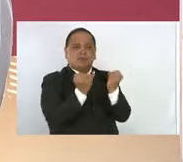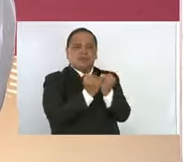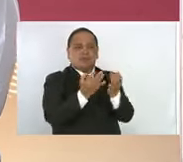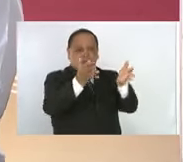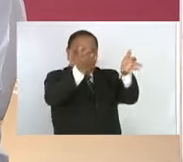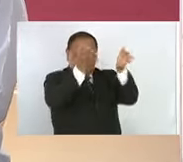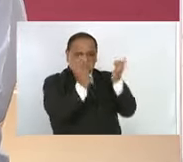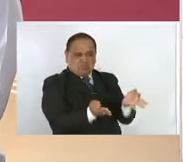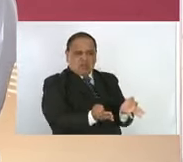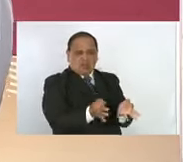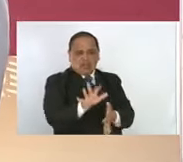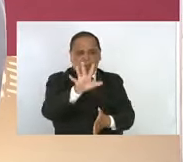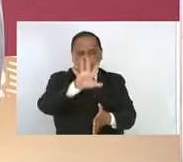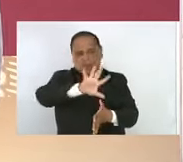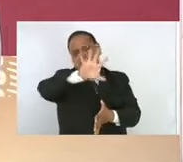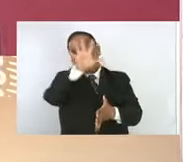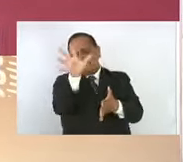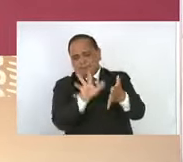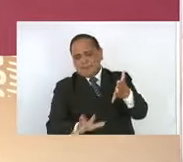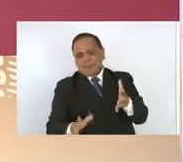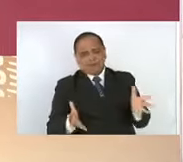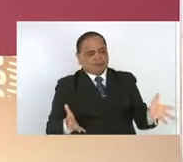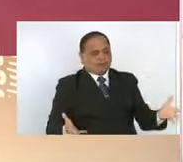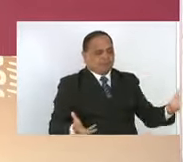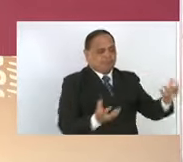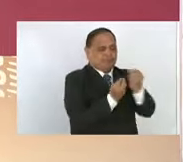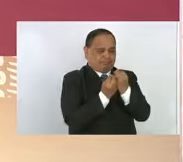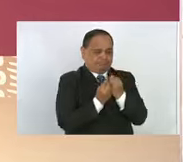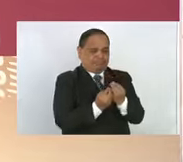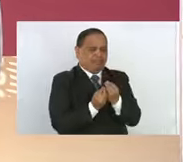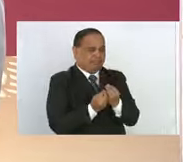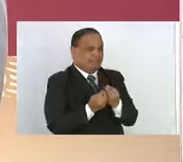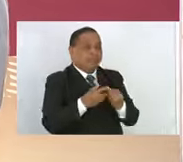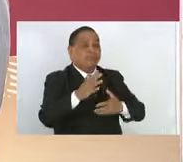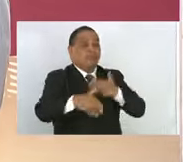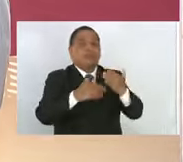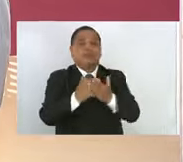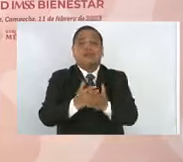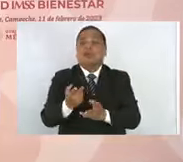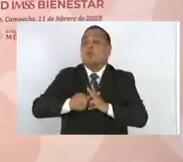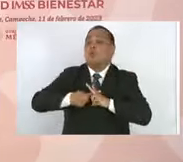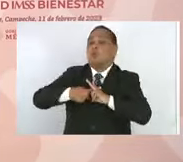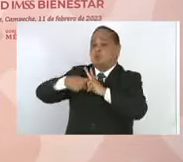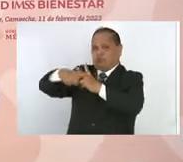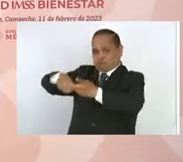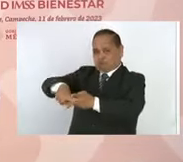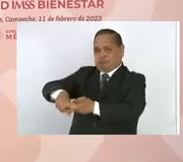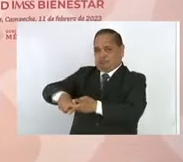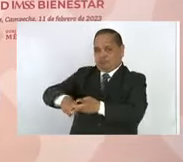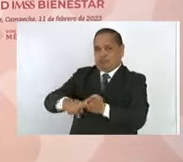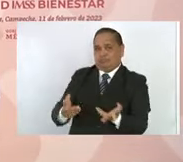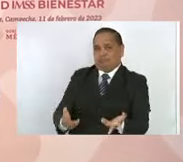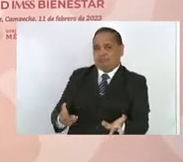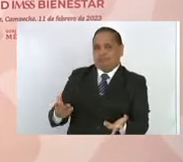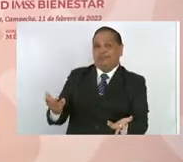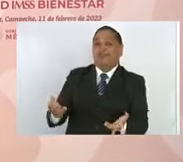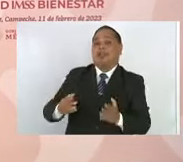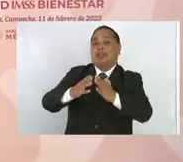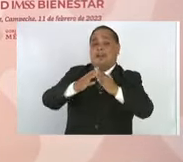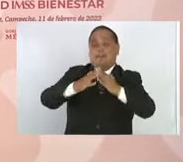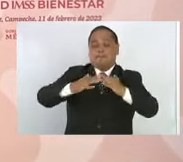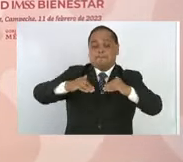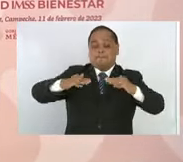identidad latinoamericana que compartimos prácticamente desde los orígenes. El mar nos unió antes